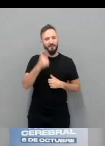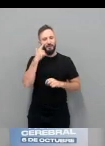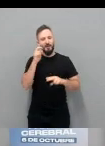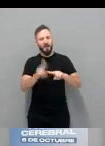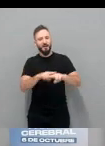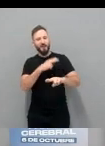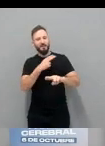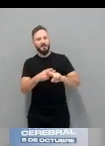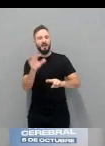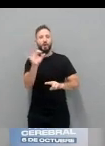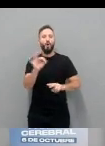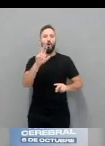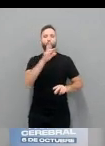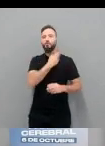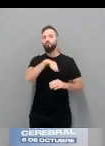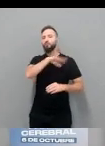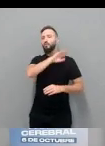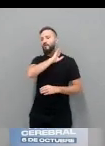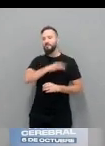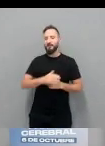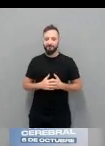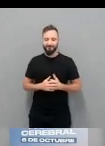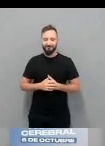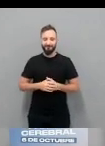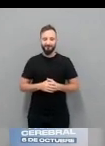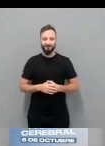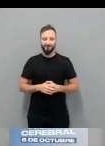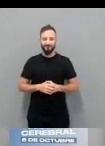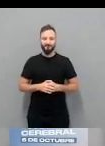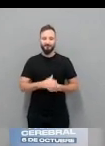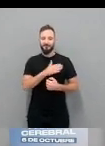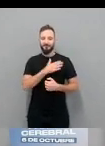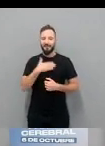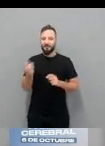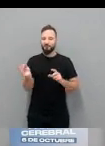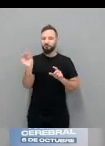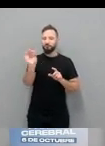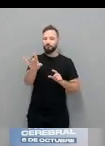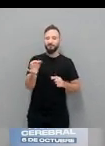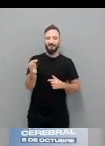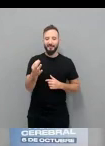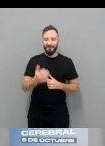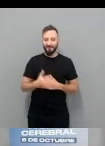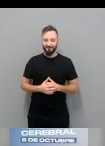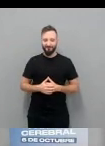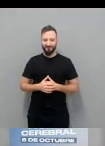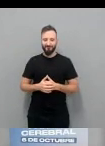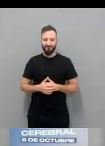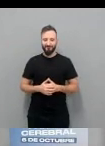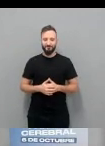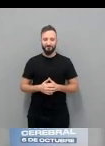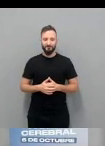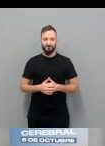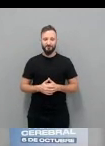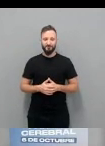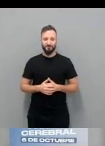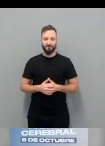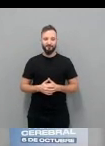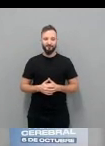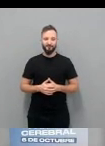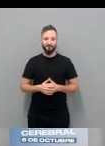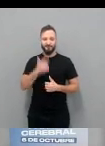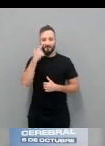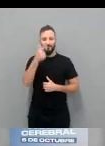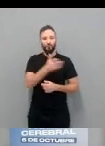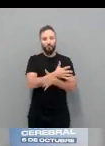o la bufanda? ¿Eh? ¿Quieres una más alta? Venga, mira. ¿Qué le vamos a hacer? ¿Con qué quieres jugar?